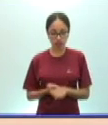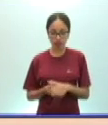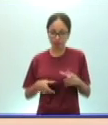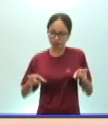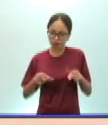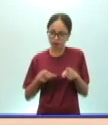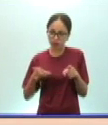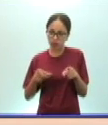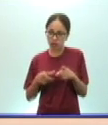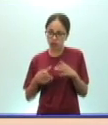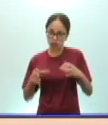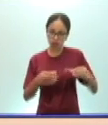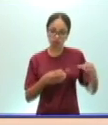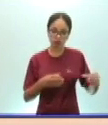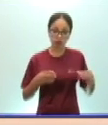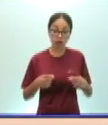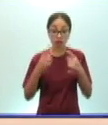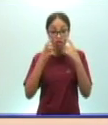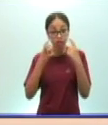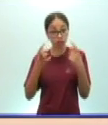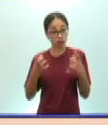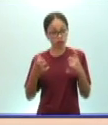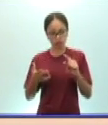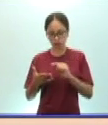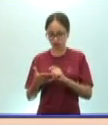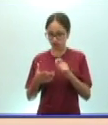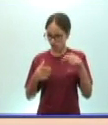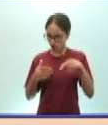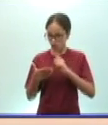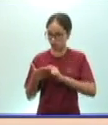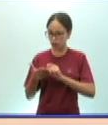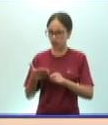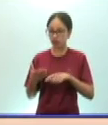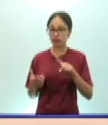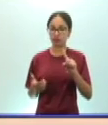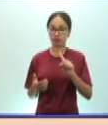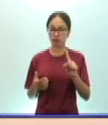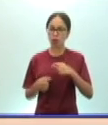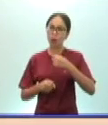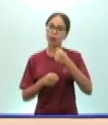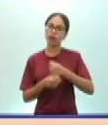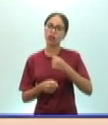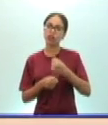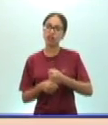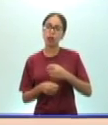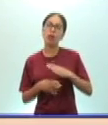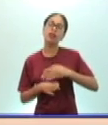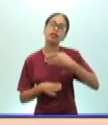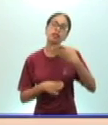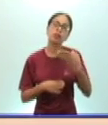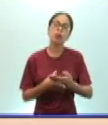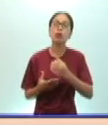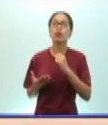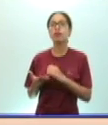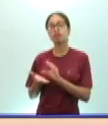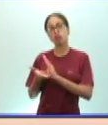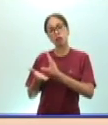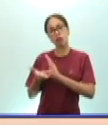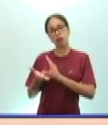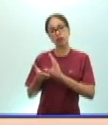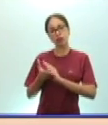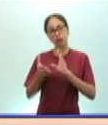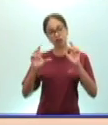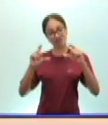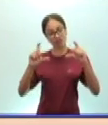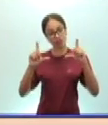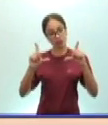útiles. Importante, no lo copien ahora, lo van a trabajar posteriormente con la figura de su libro de texto. Quiero recordar